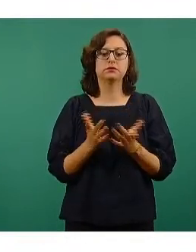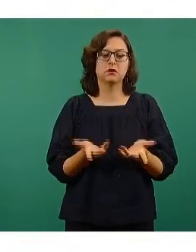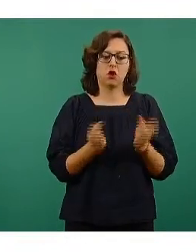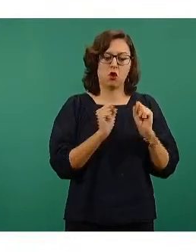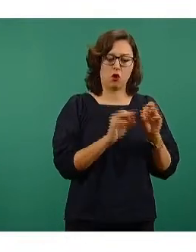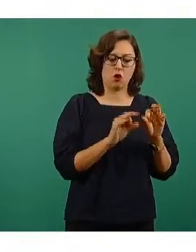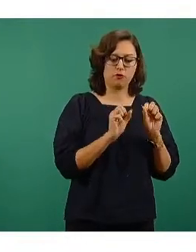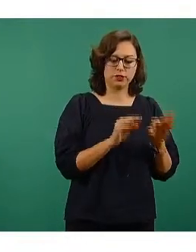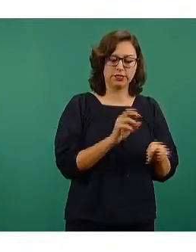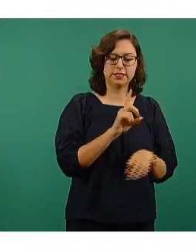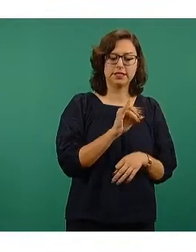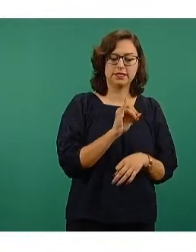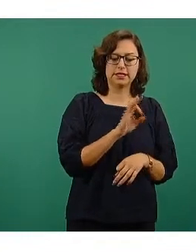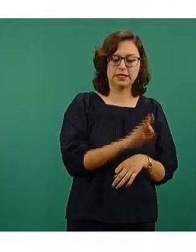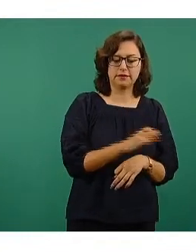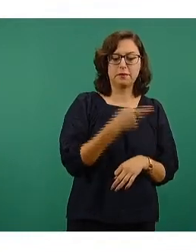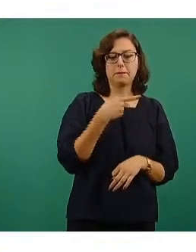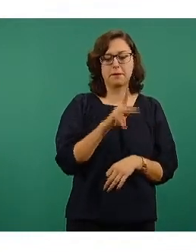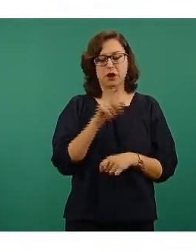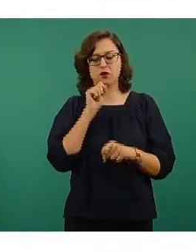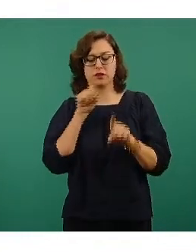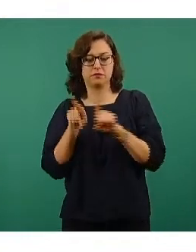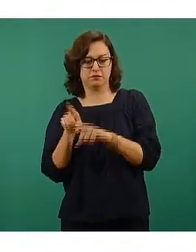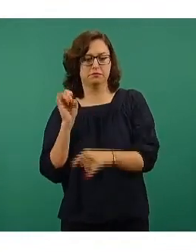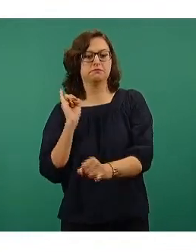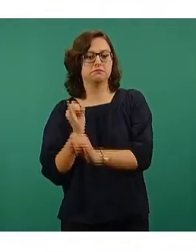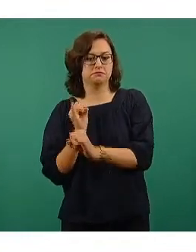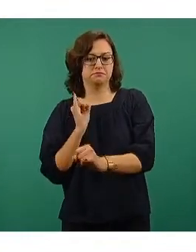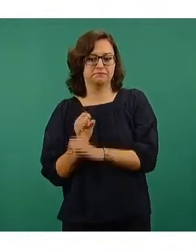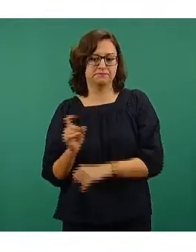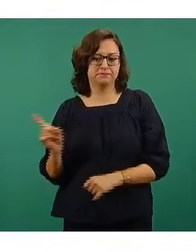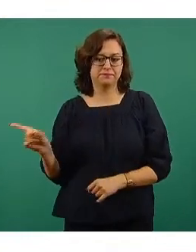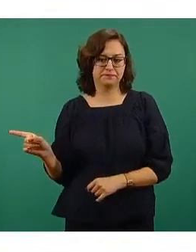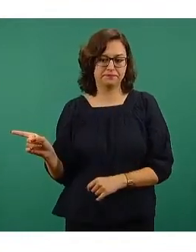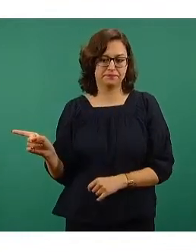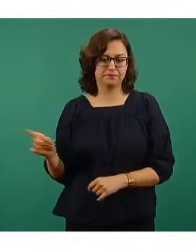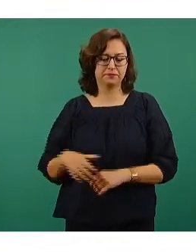pero la mayoría han sido en línea a partir de esta página